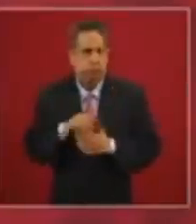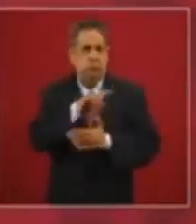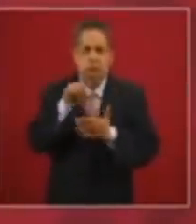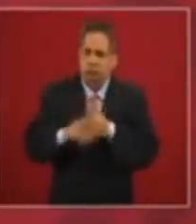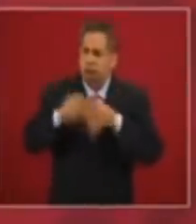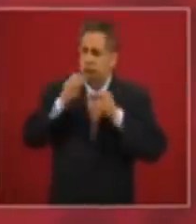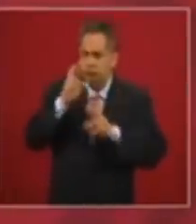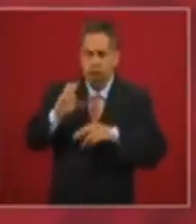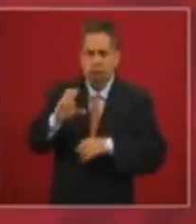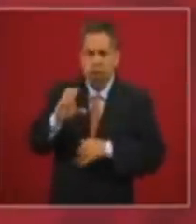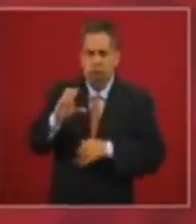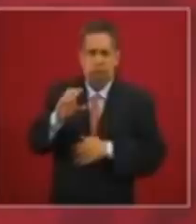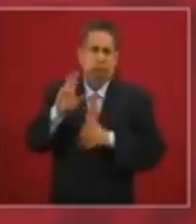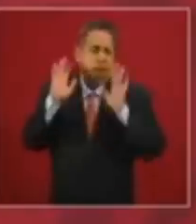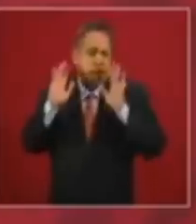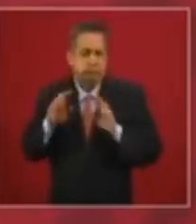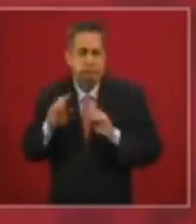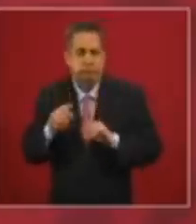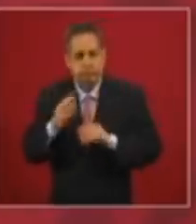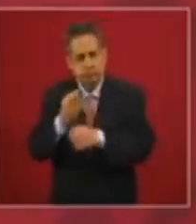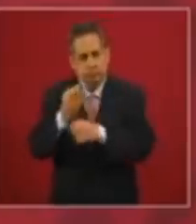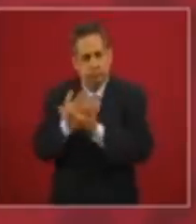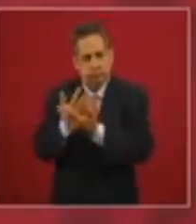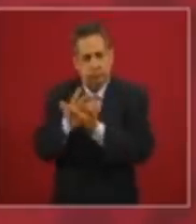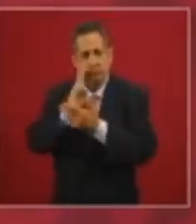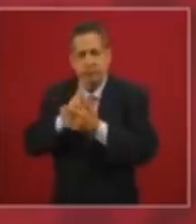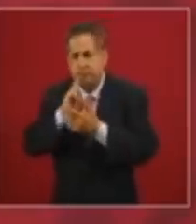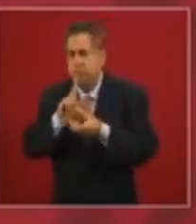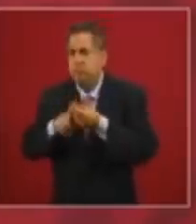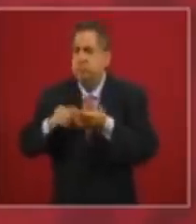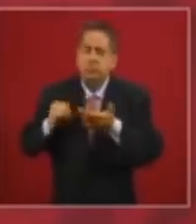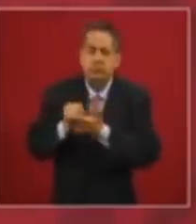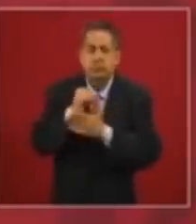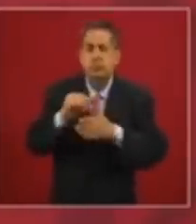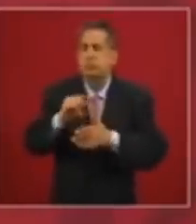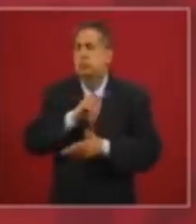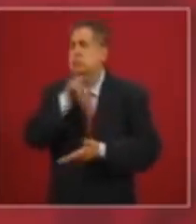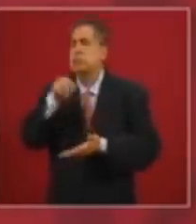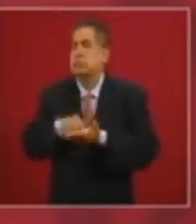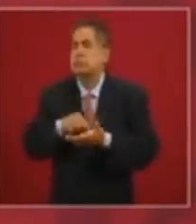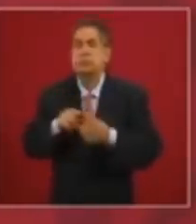cívico. Eso se está por definir.